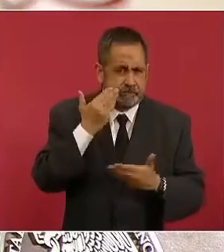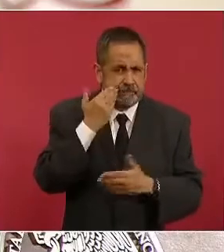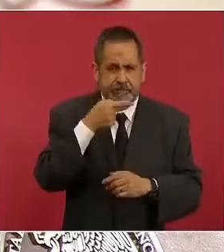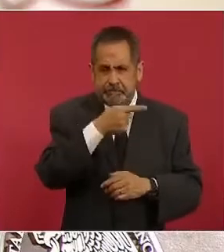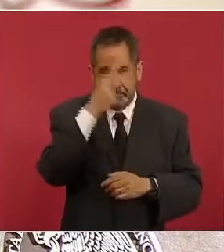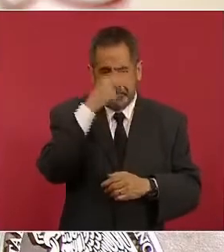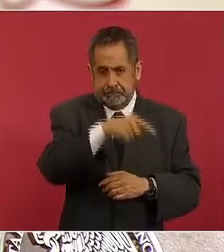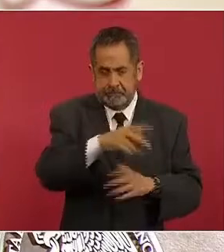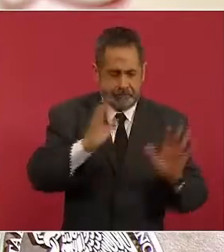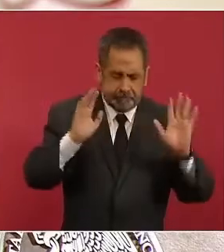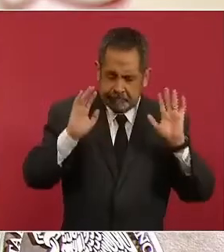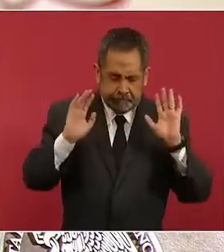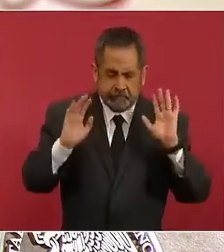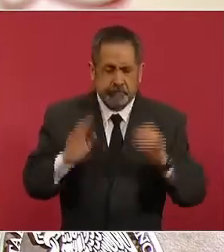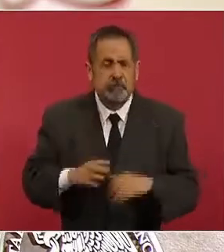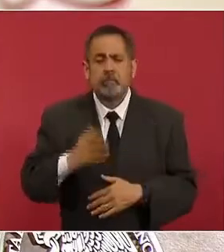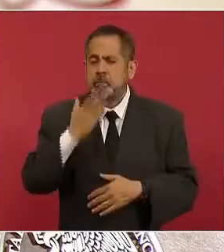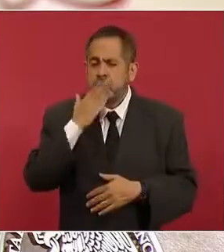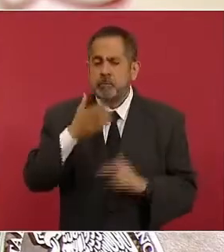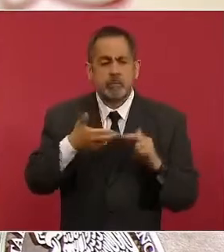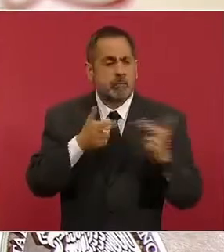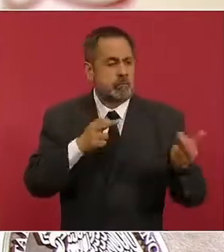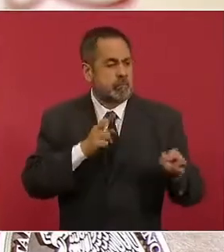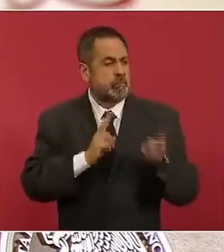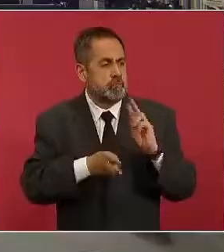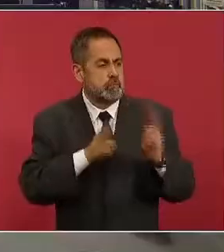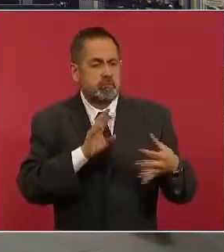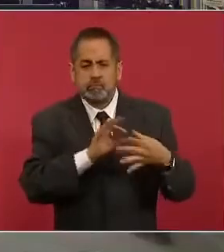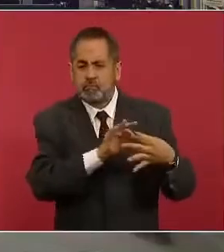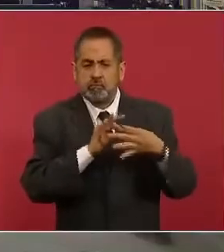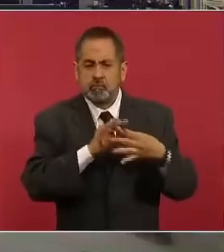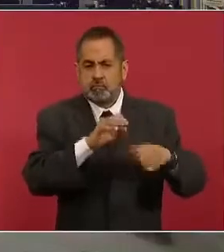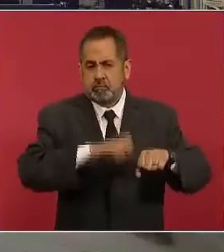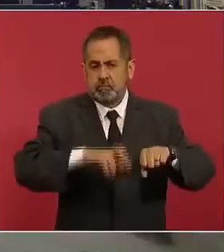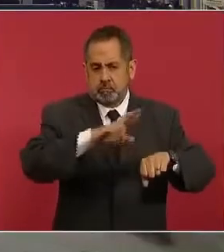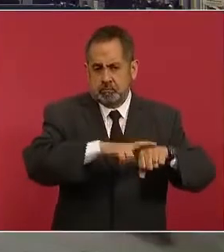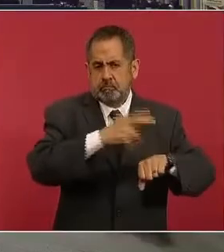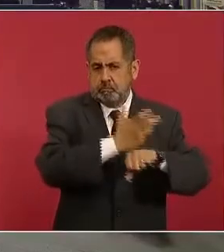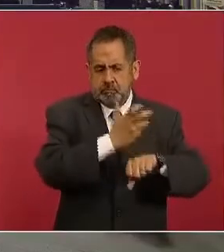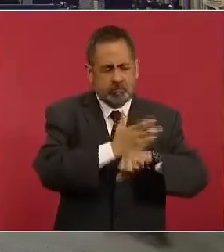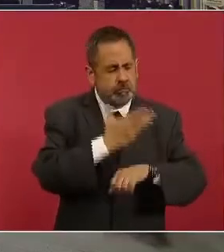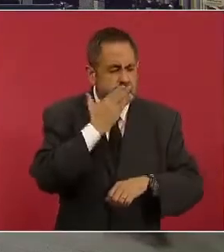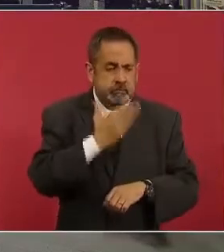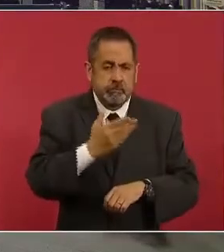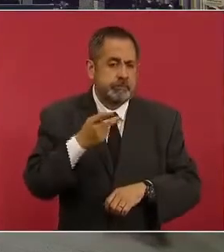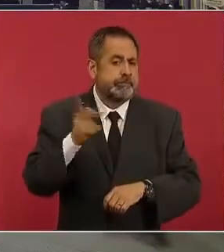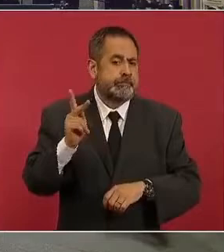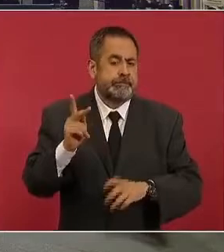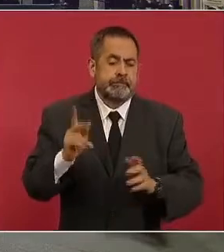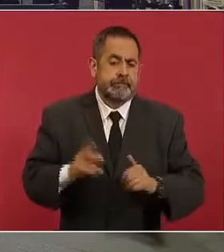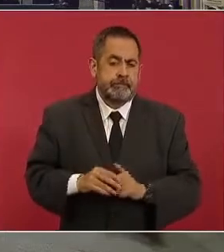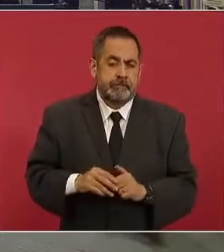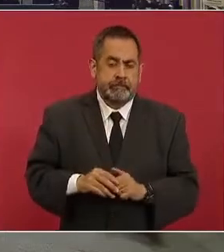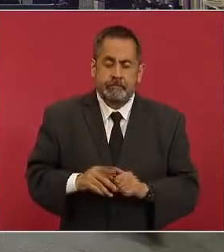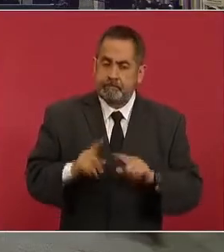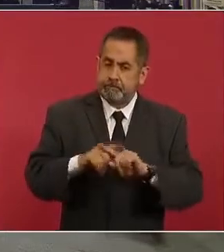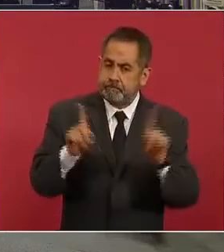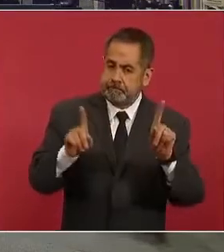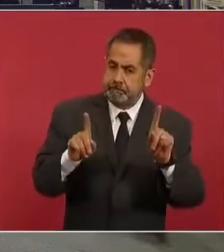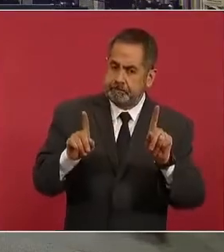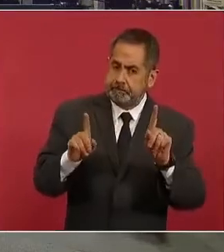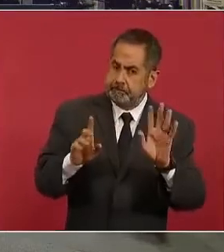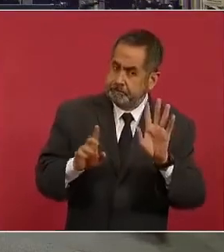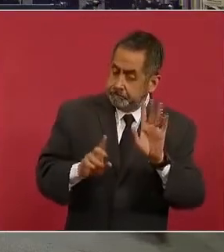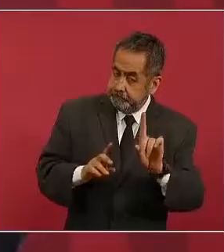México. Es muy buena la relación, pero hay una gran diferencia